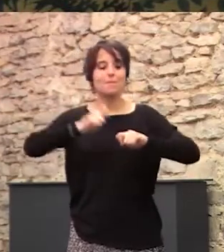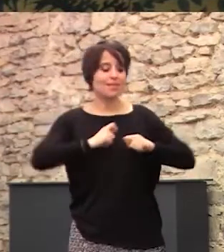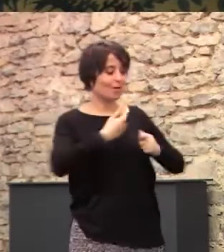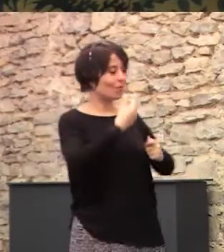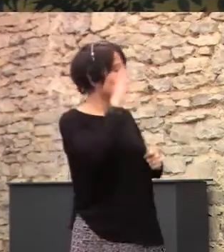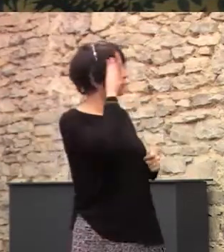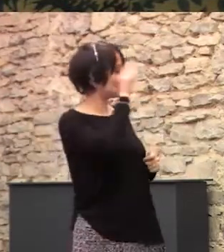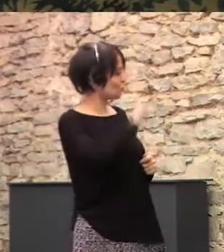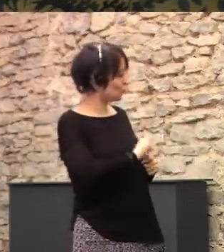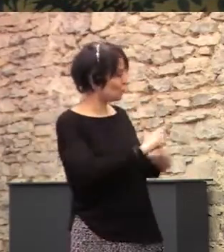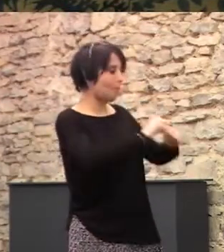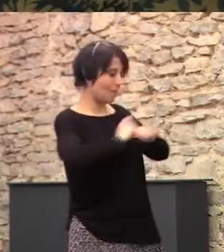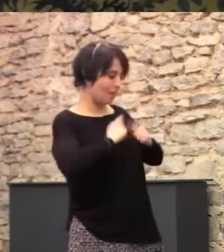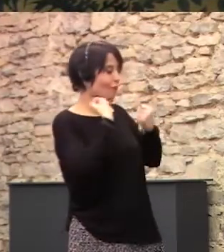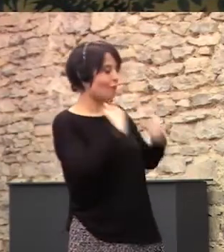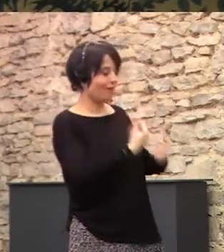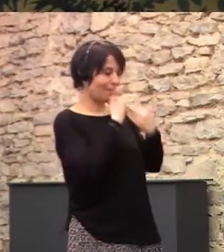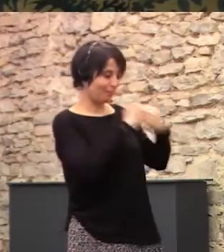escucho, la verdad.